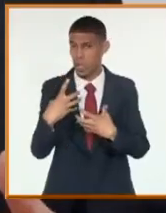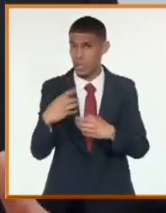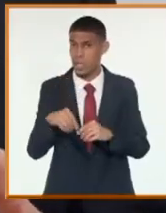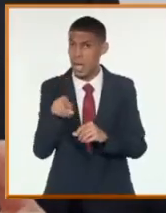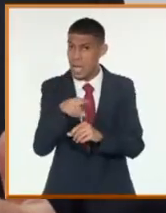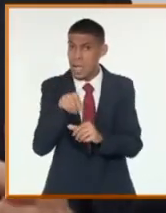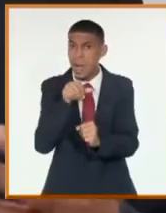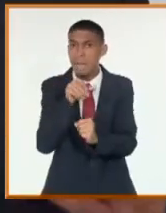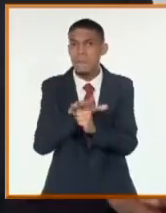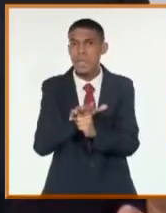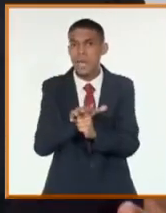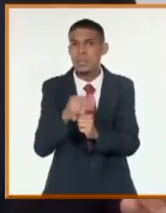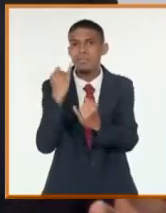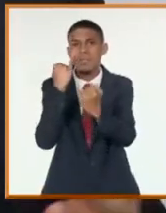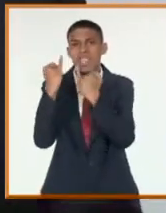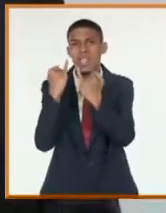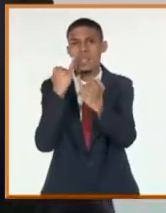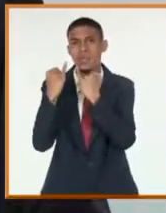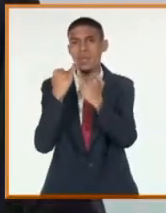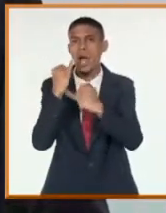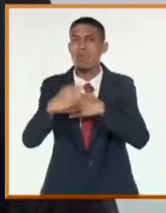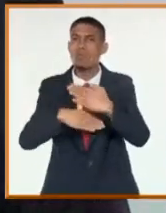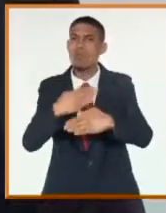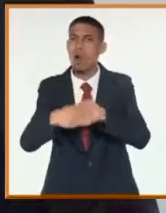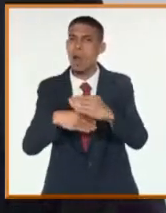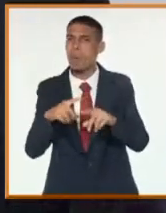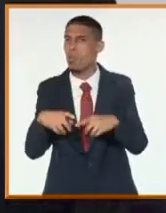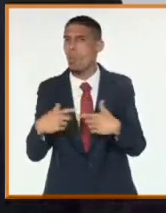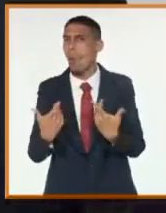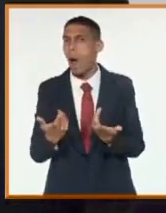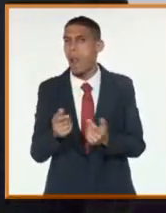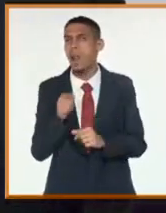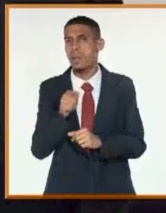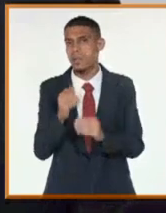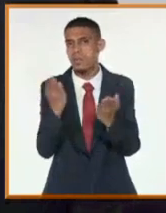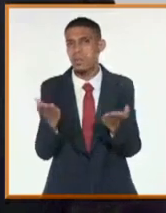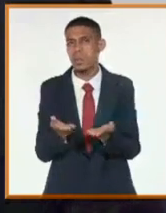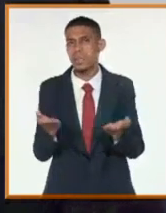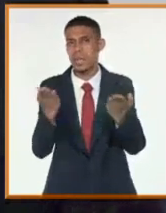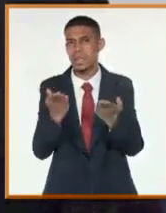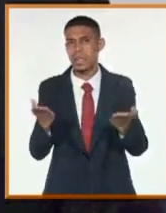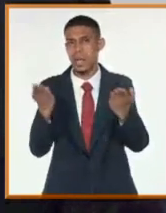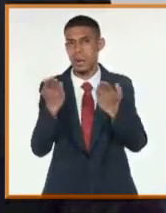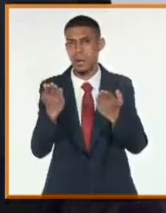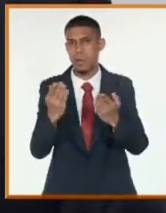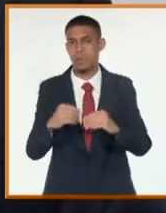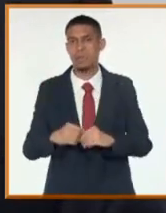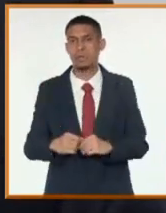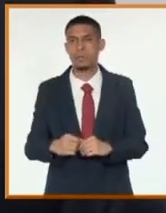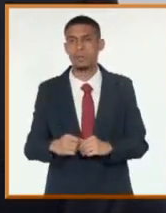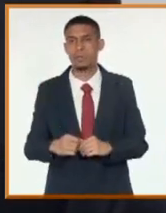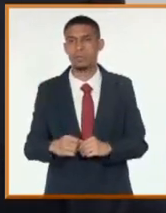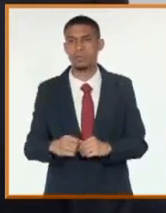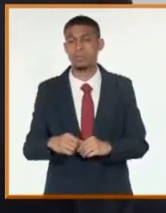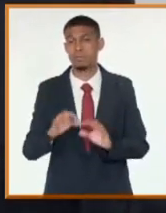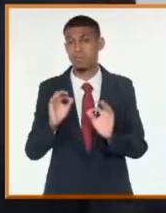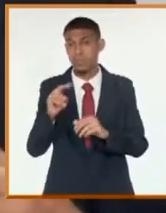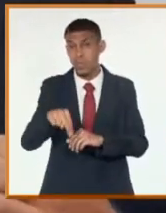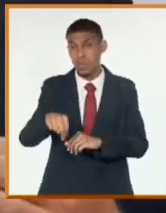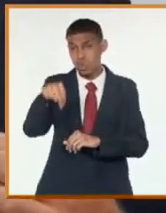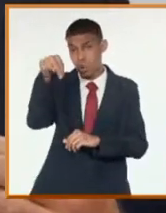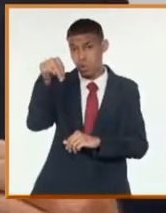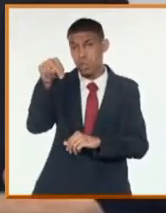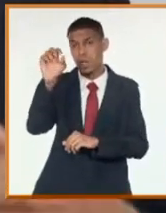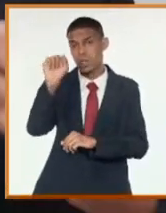a distinguir las brechas que existen en el desarrollo entre norte y sur.